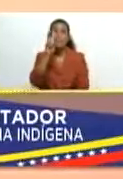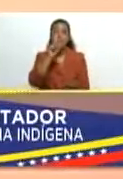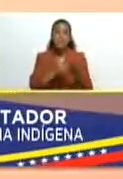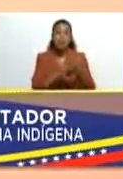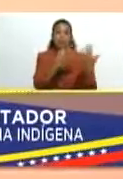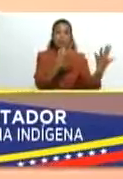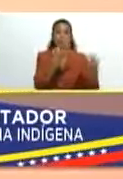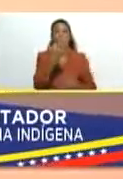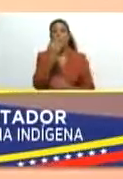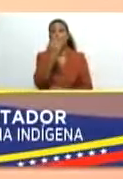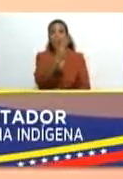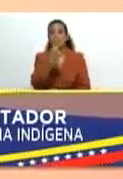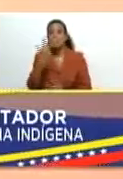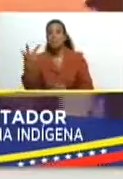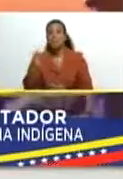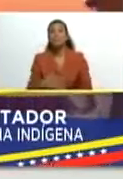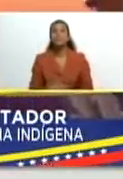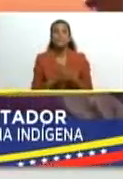1810-1823.